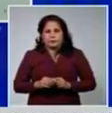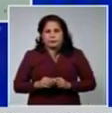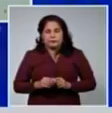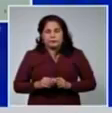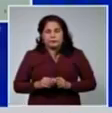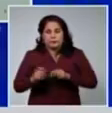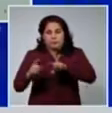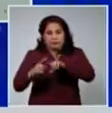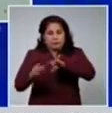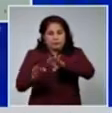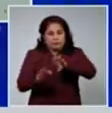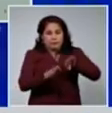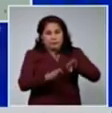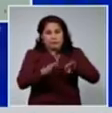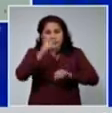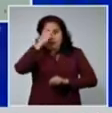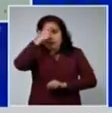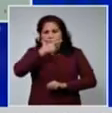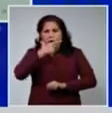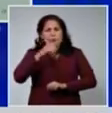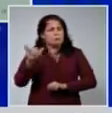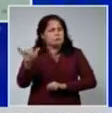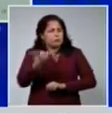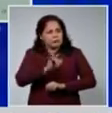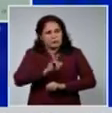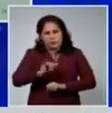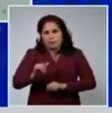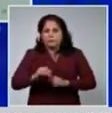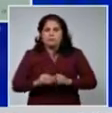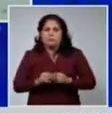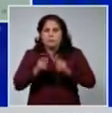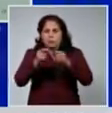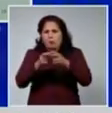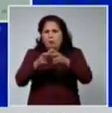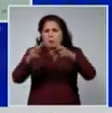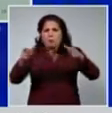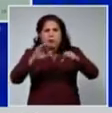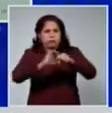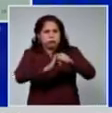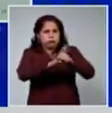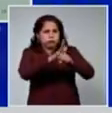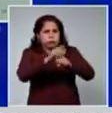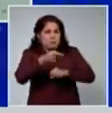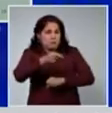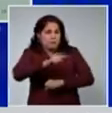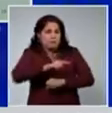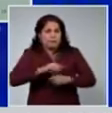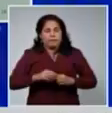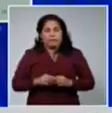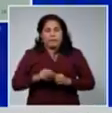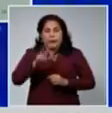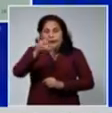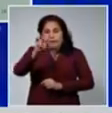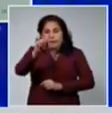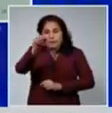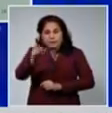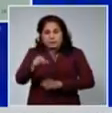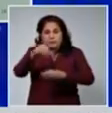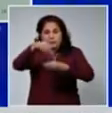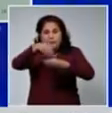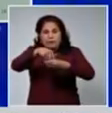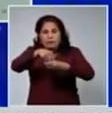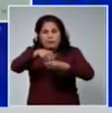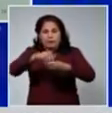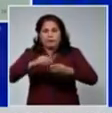a alguien con un incremento de los últimos días 20 calles entero mujer